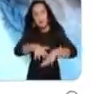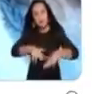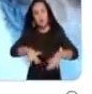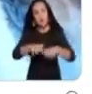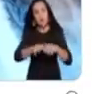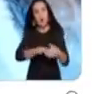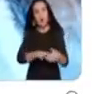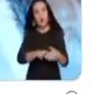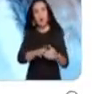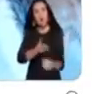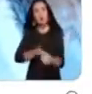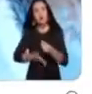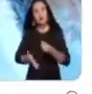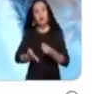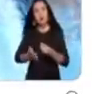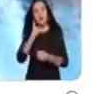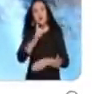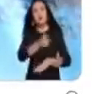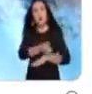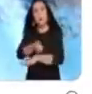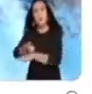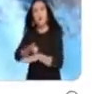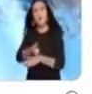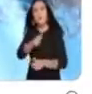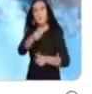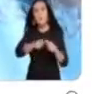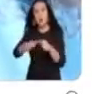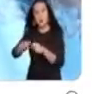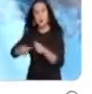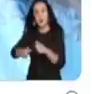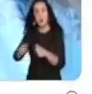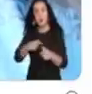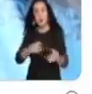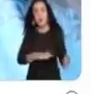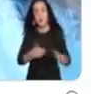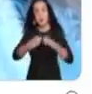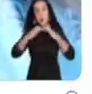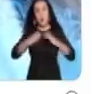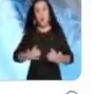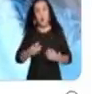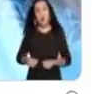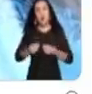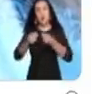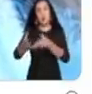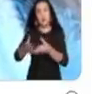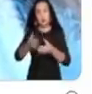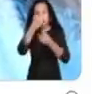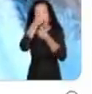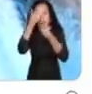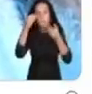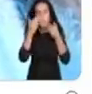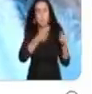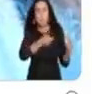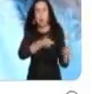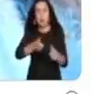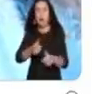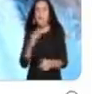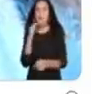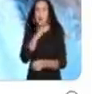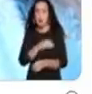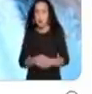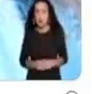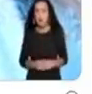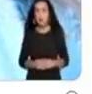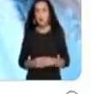cambio de señalar personas o entregar cuerpos de víctimas para presentarlos como bajas en combate y estuvo además